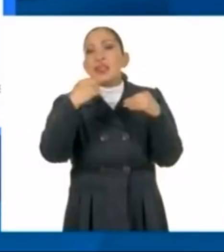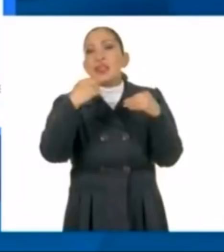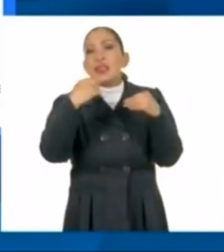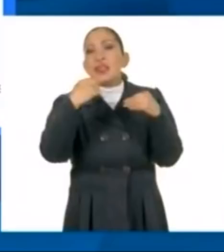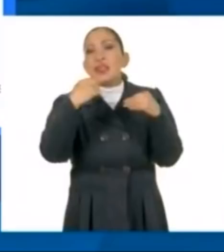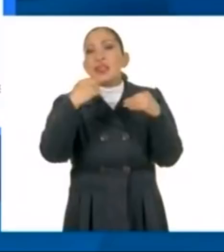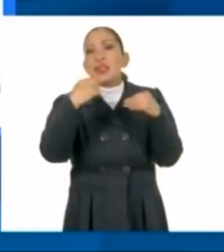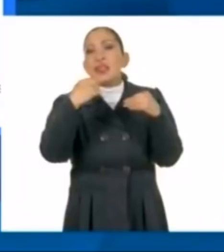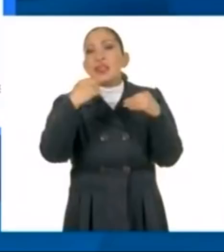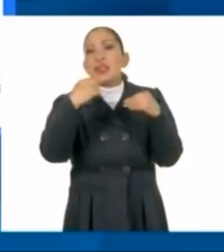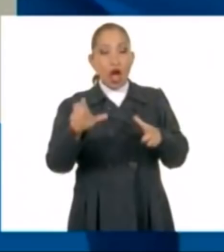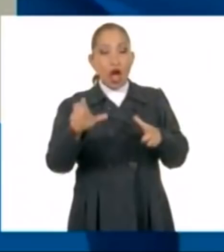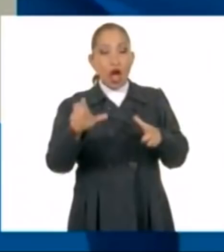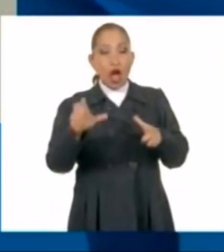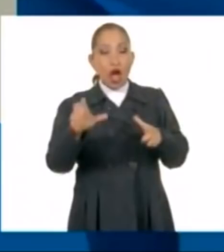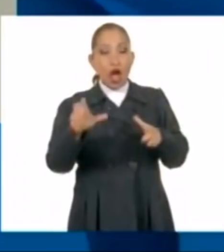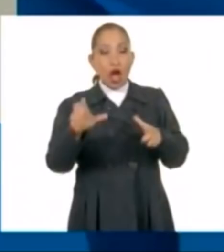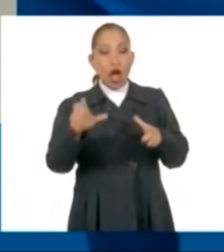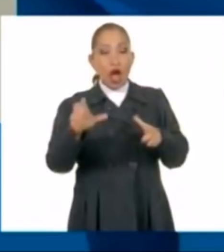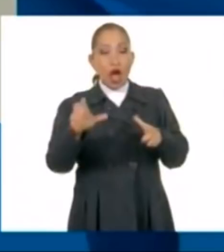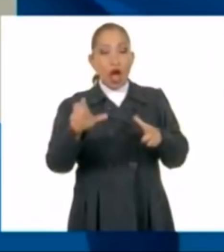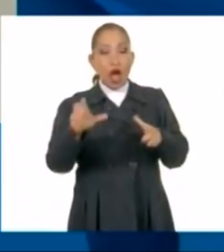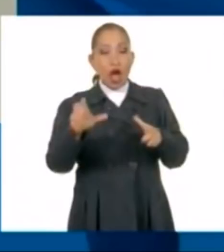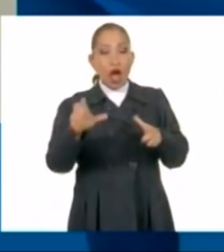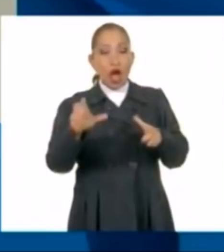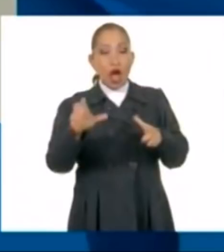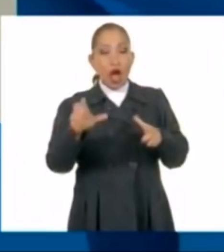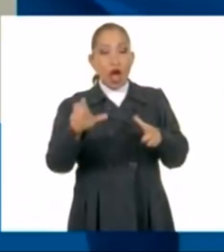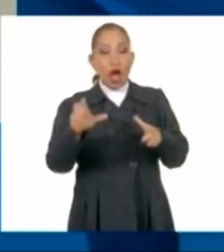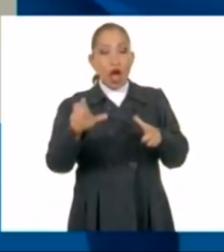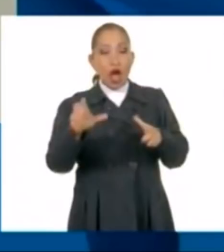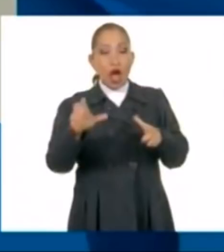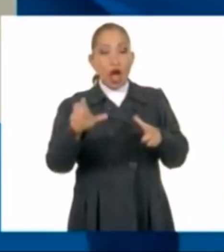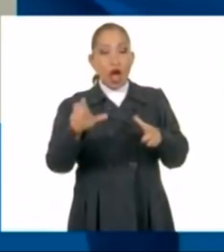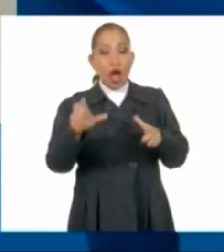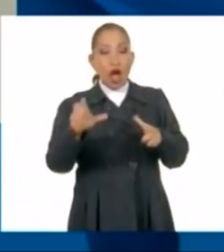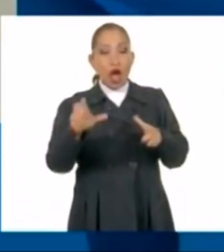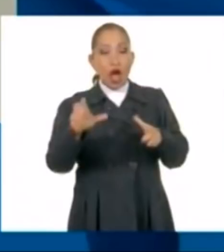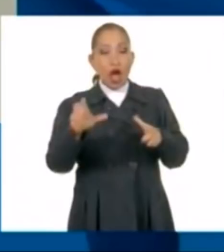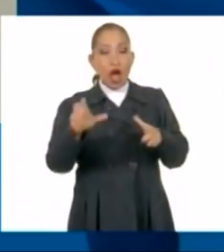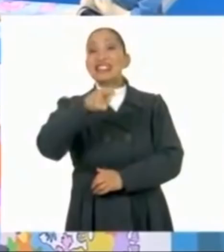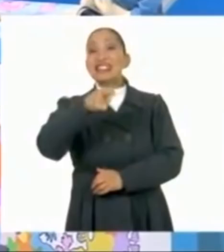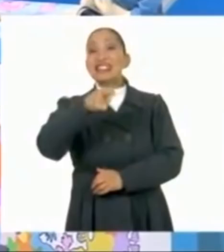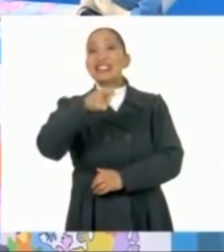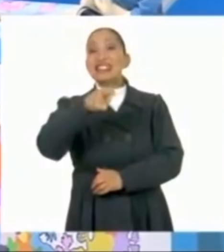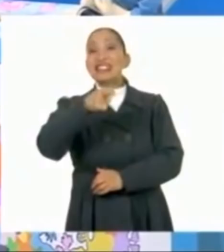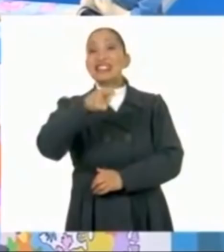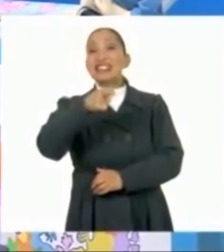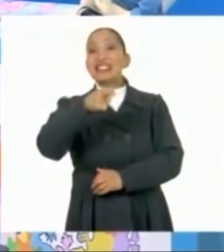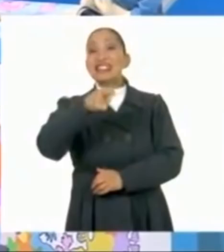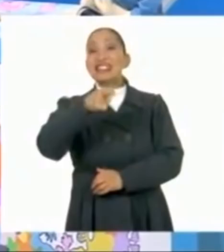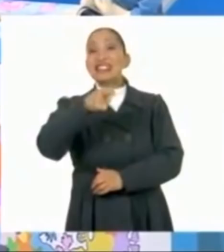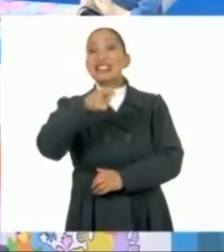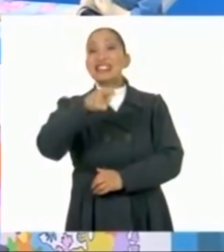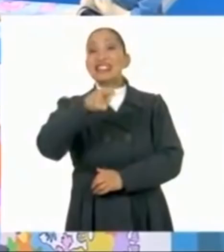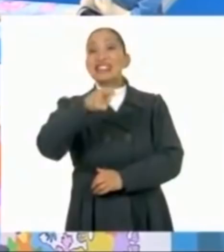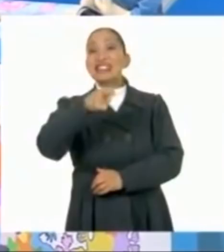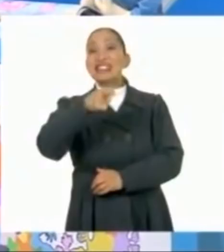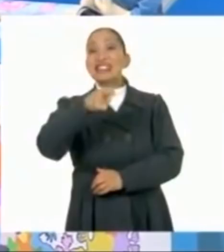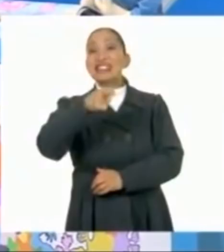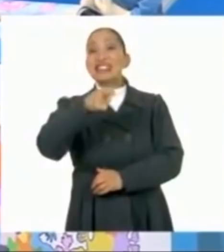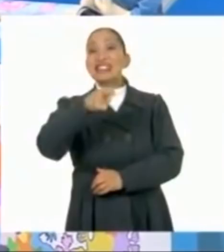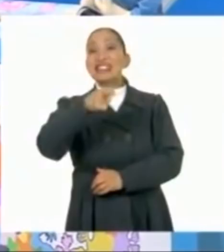religiones mayoritarias como el confucianismo, taoísmo, budaísmo, así como el hinduismo. El cristianismo puede ser